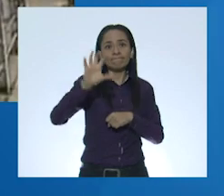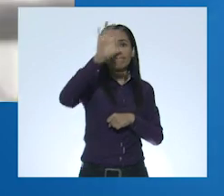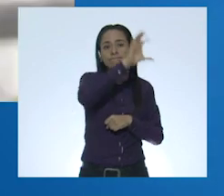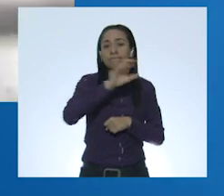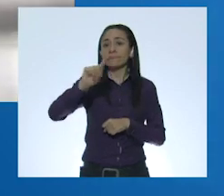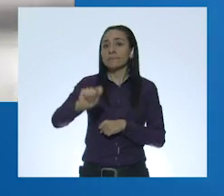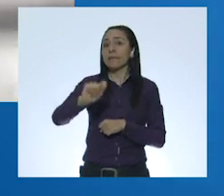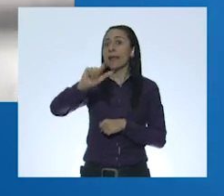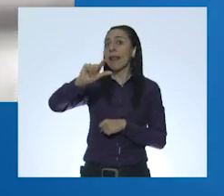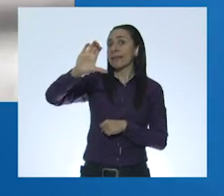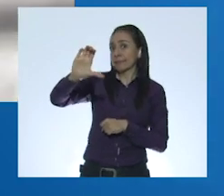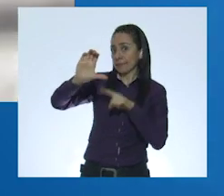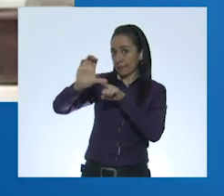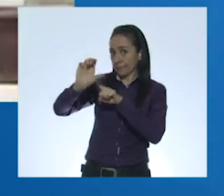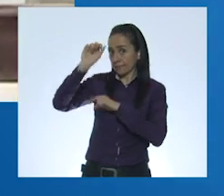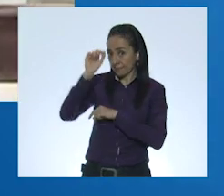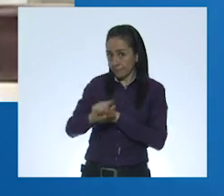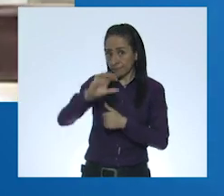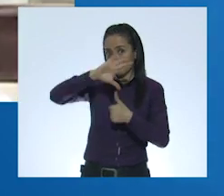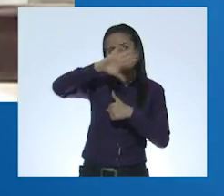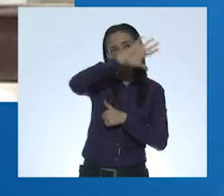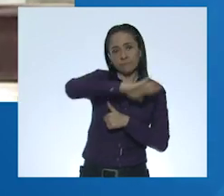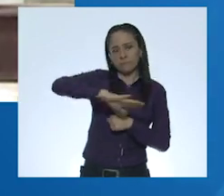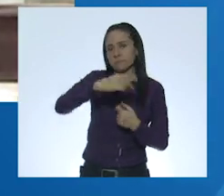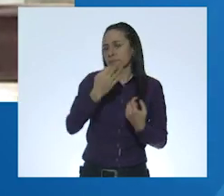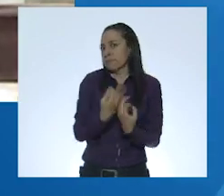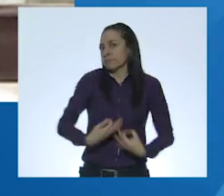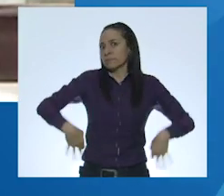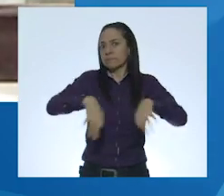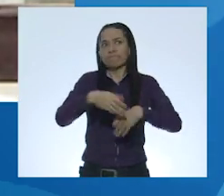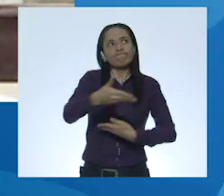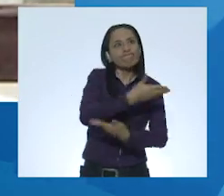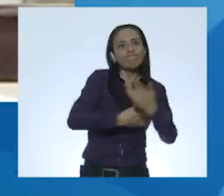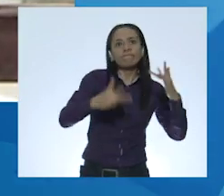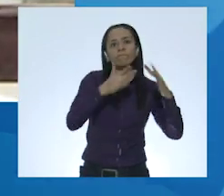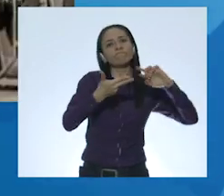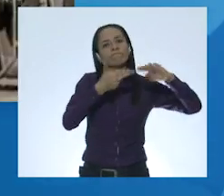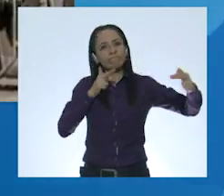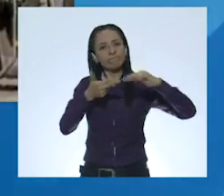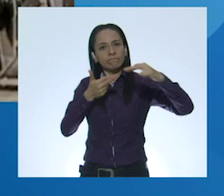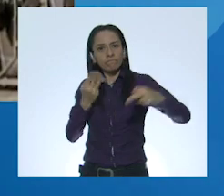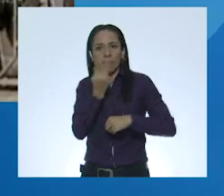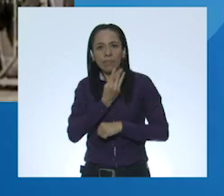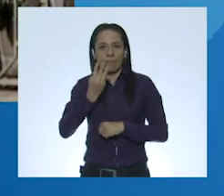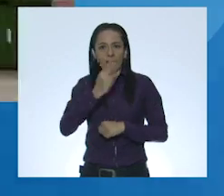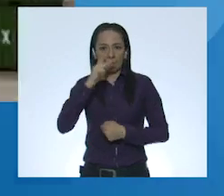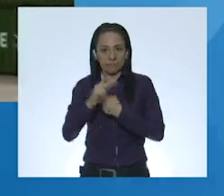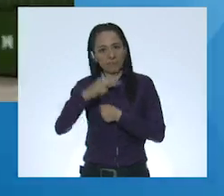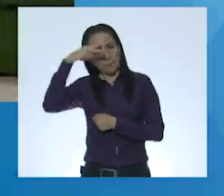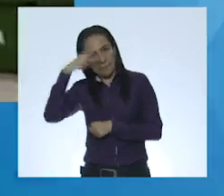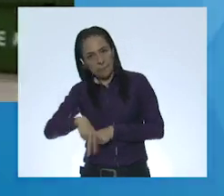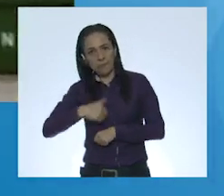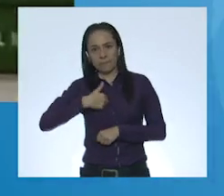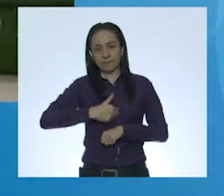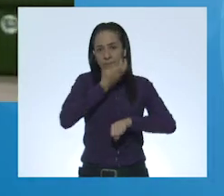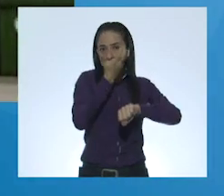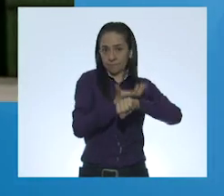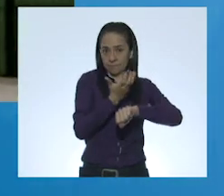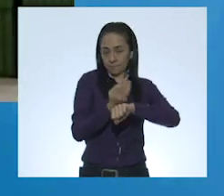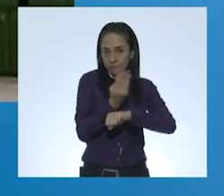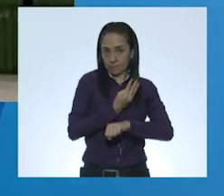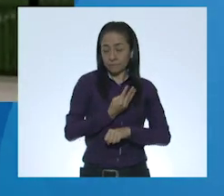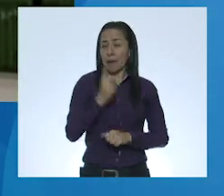TLC ha sido fundamental en las relaciones comerciales entre México, Canadá y Estados Unidos. Tan solo